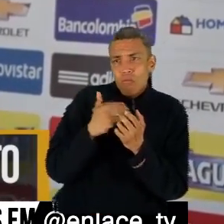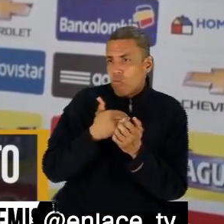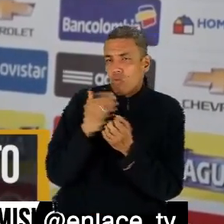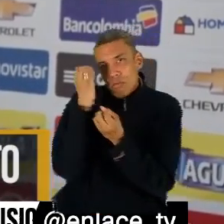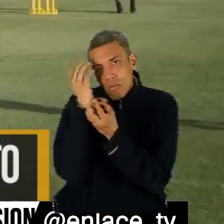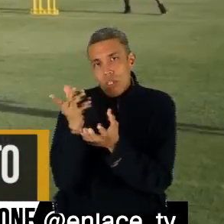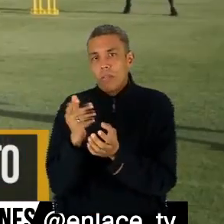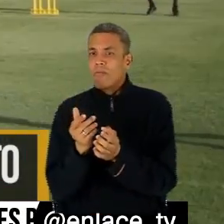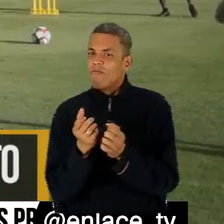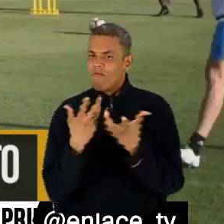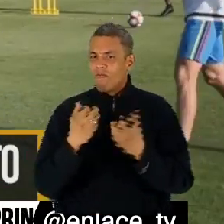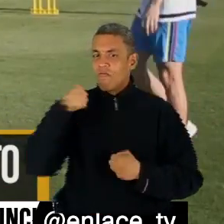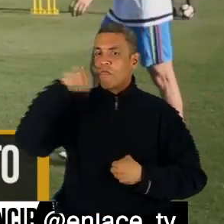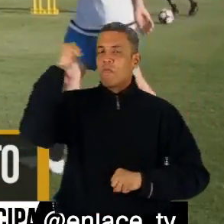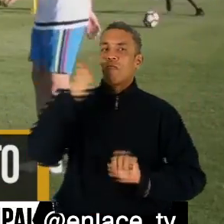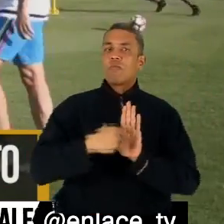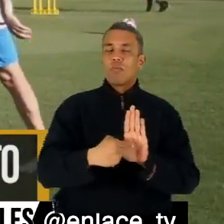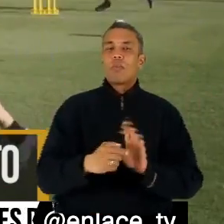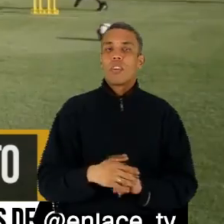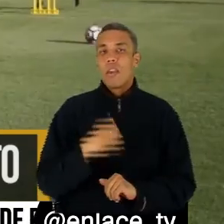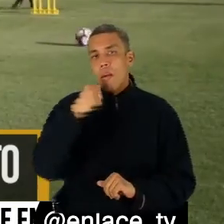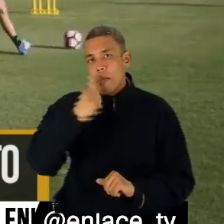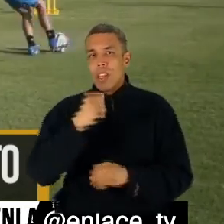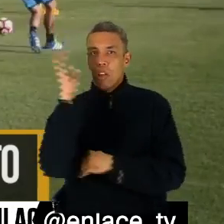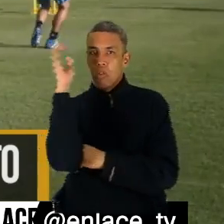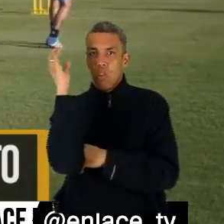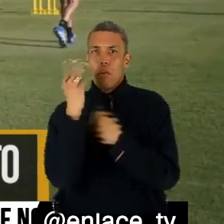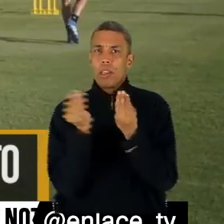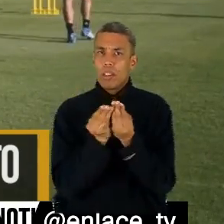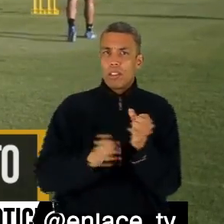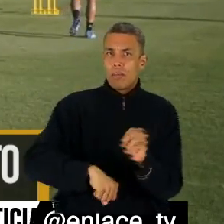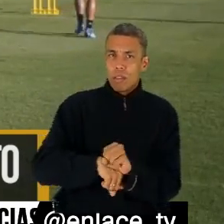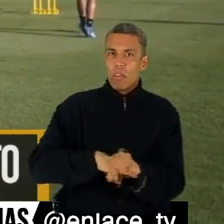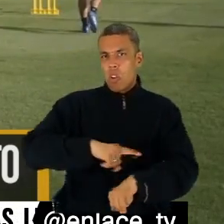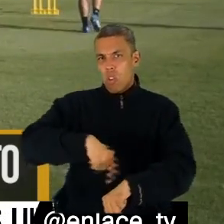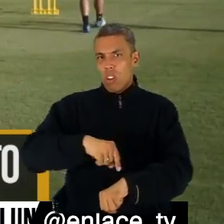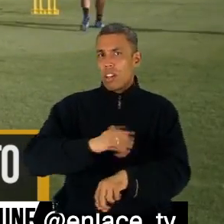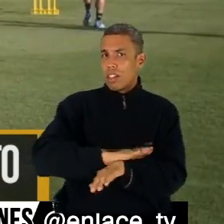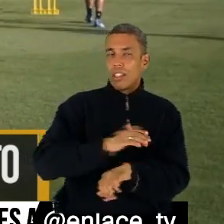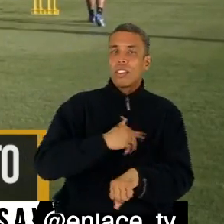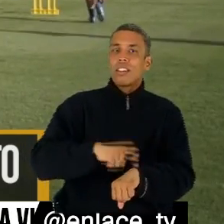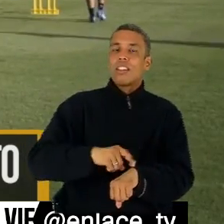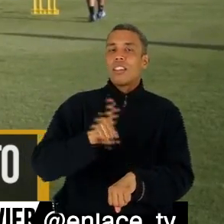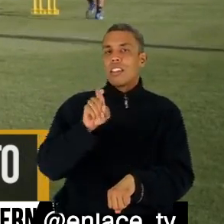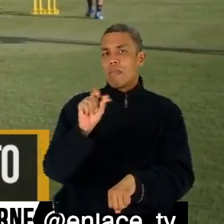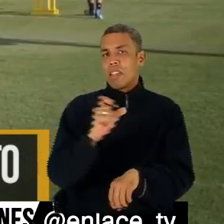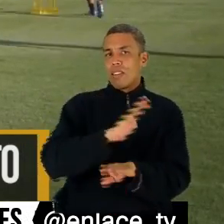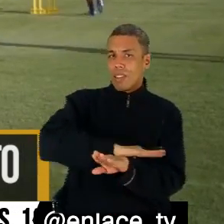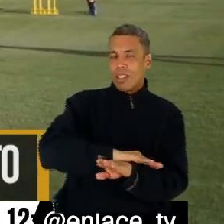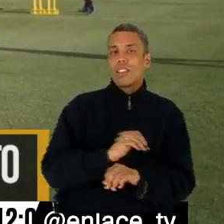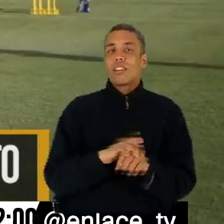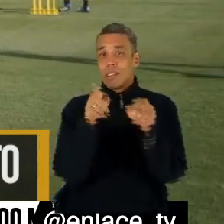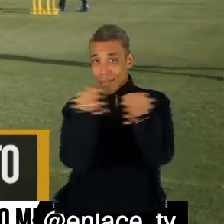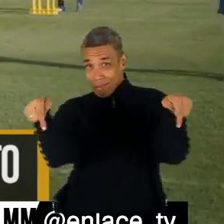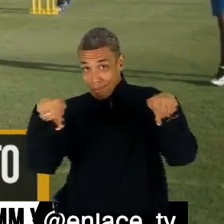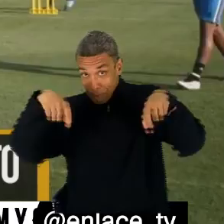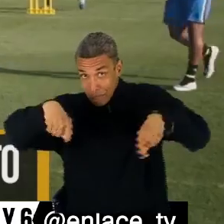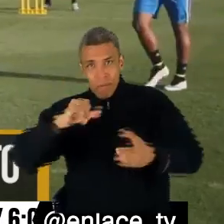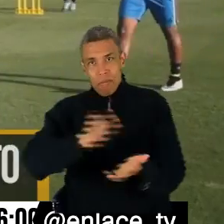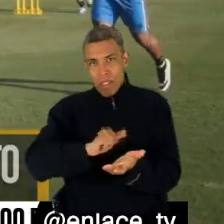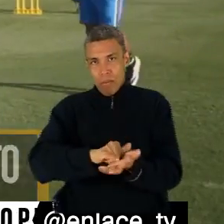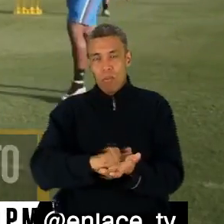ganar y a demostrar. Mañana la nómina realizará entrenamiento en campo en horas de la tarde a partir de las 6:30 en la misma cancha donde se